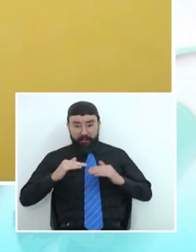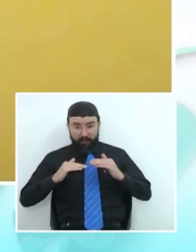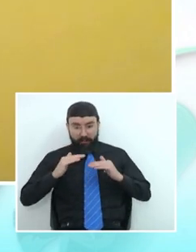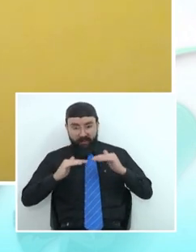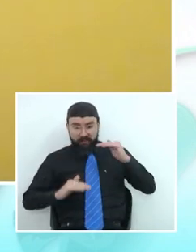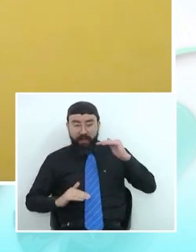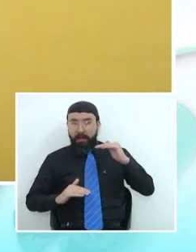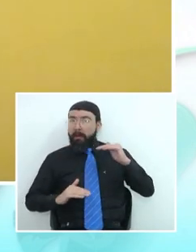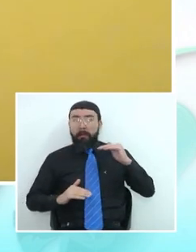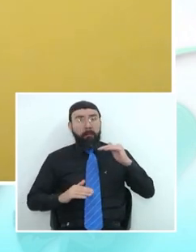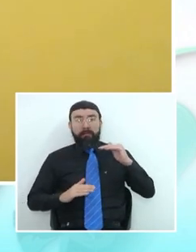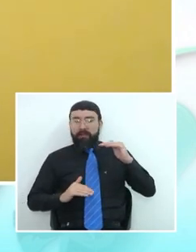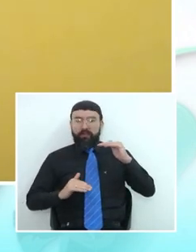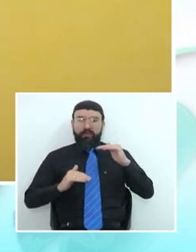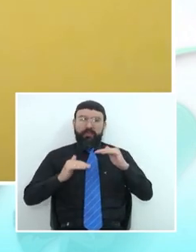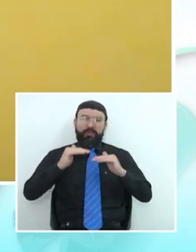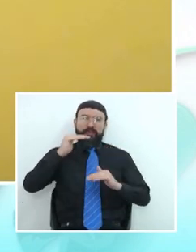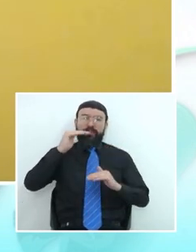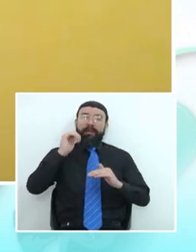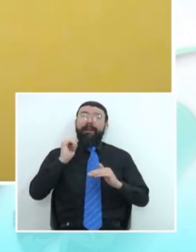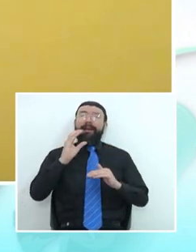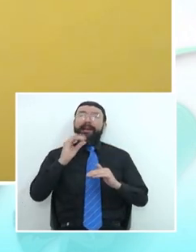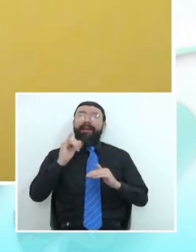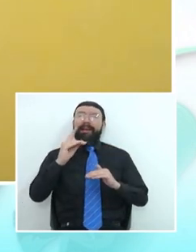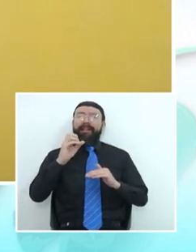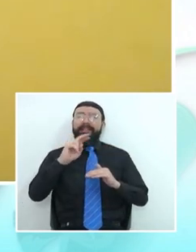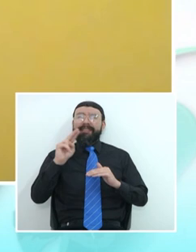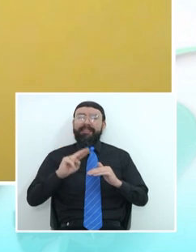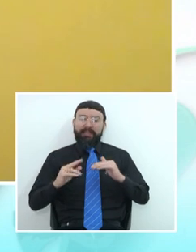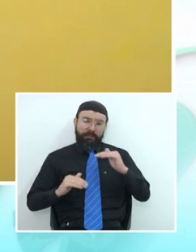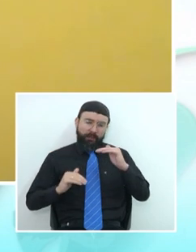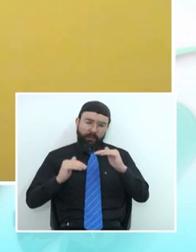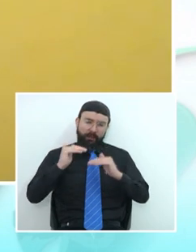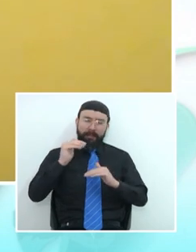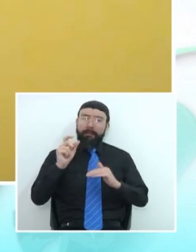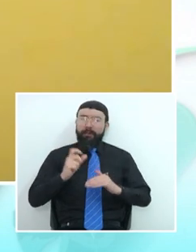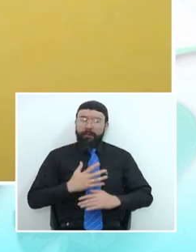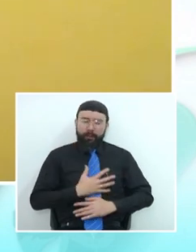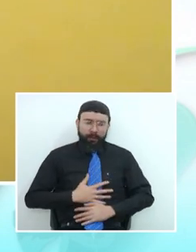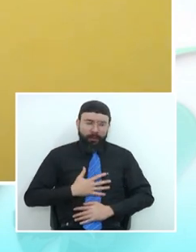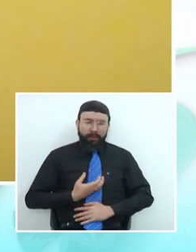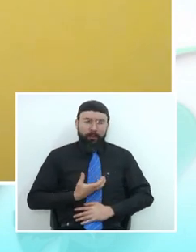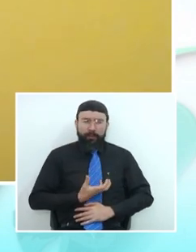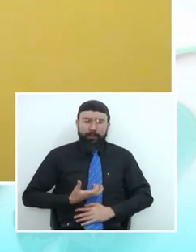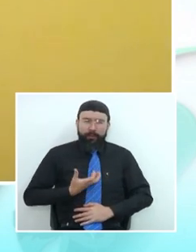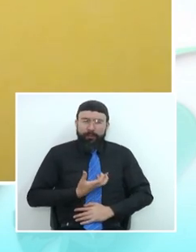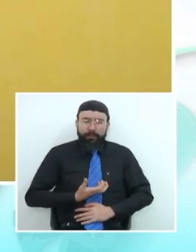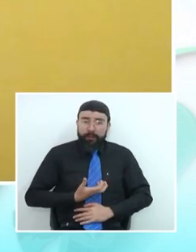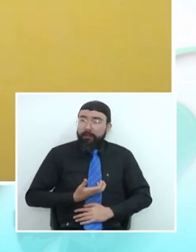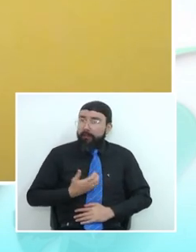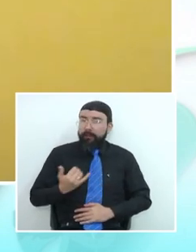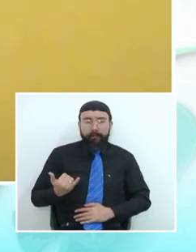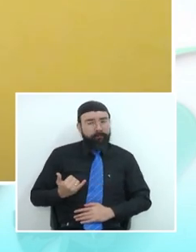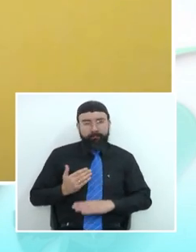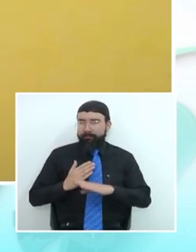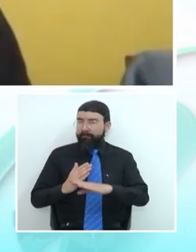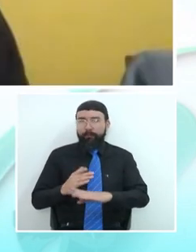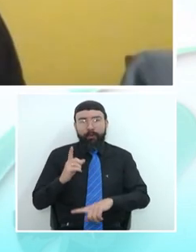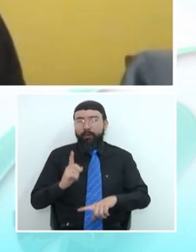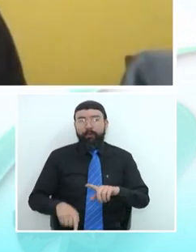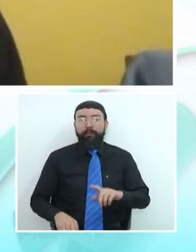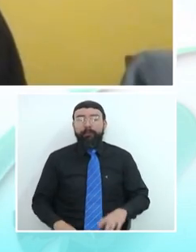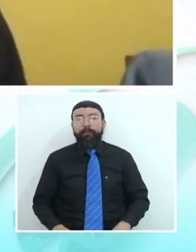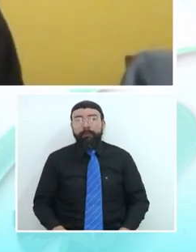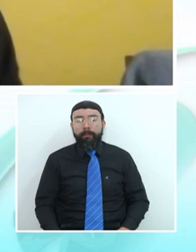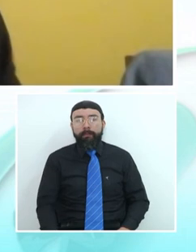produce la acidez impresionante en los pacientes. Por eso estas mezclas son nocivas. Qué bien.